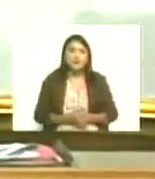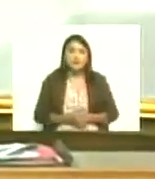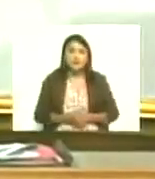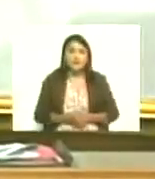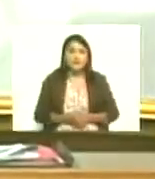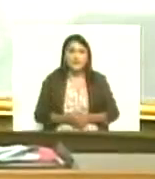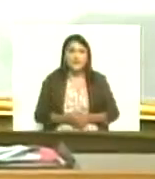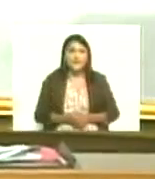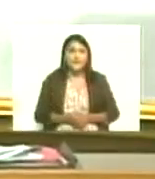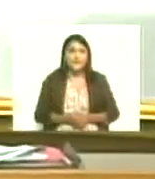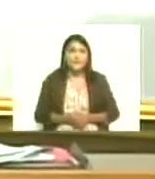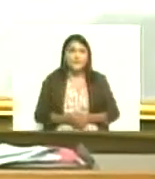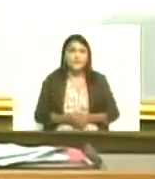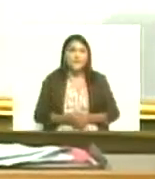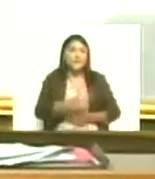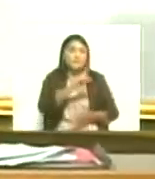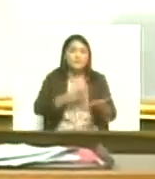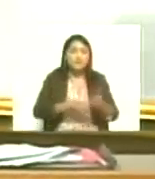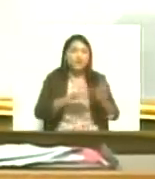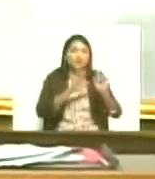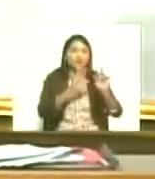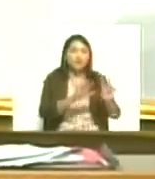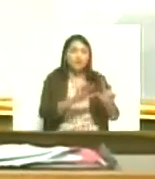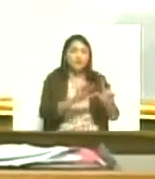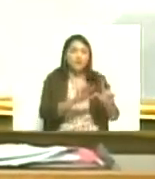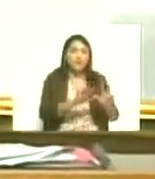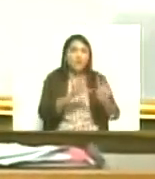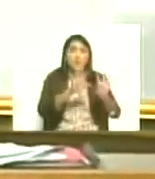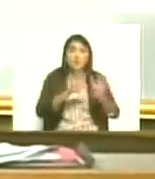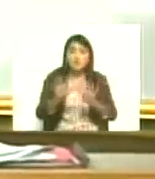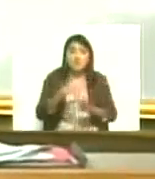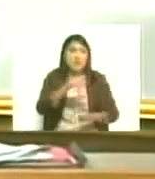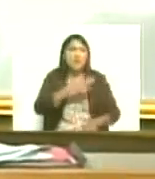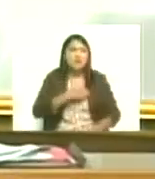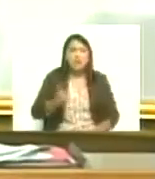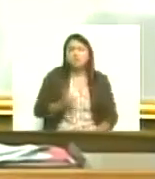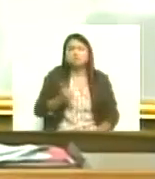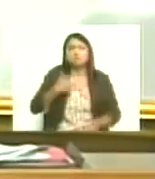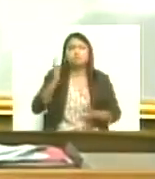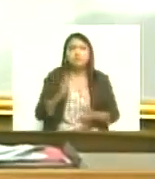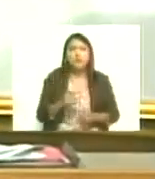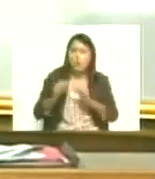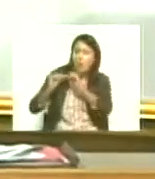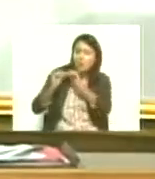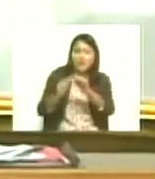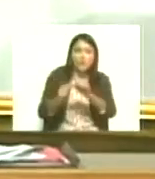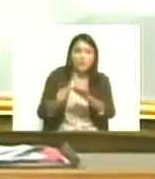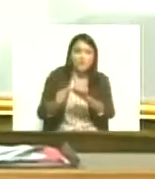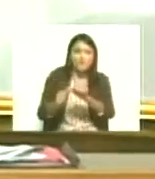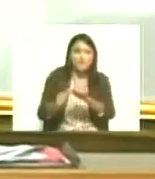el laudo arbitral de 1899, porque a él le da la gana, sigue vigente.